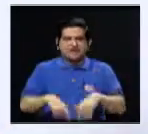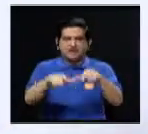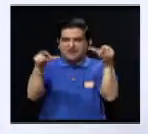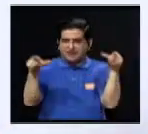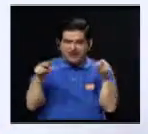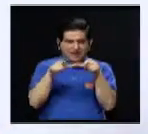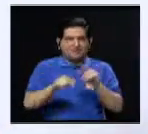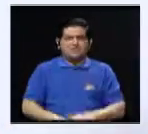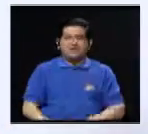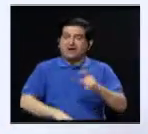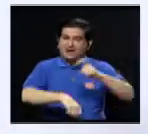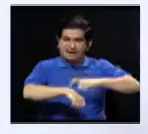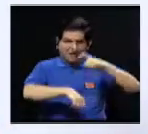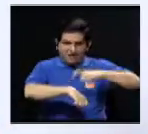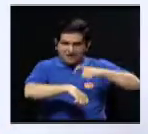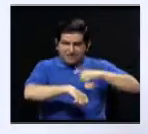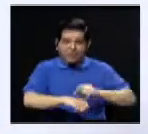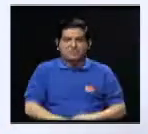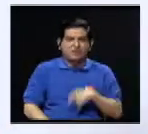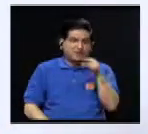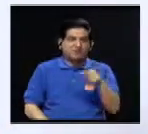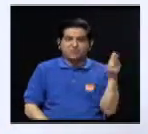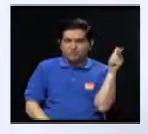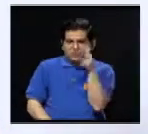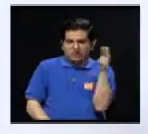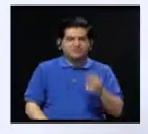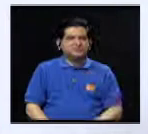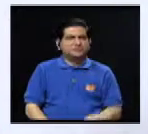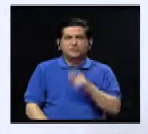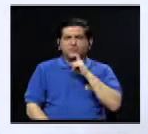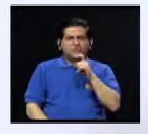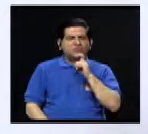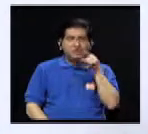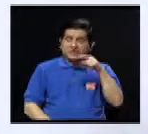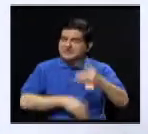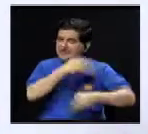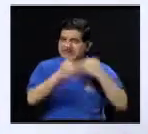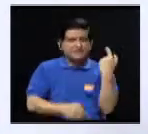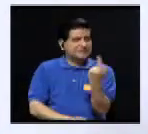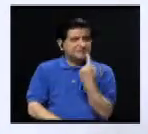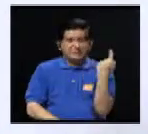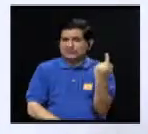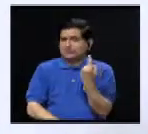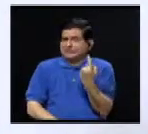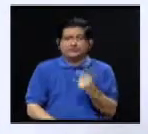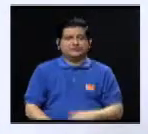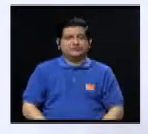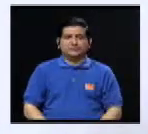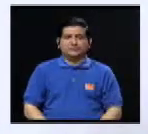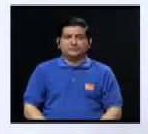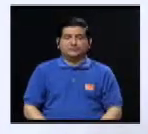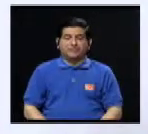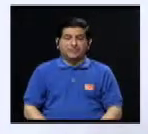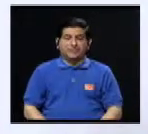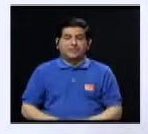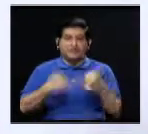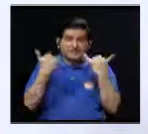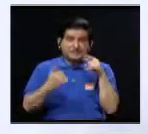Lagarto en el momento que estaban ellas grabando. Fue muy duro para ellas ese proceso solas ahí, porque ella